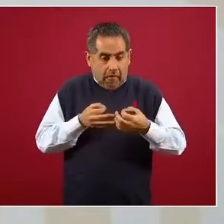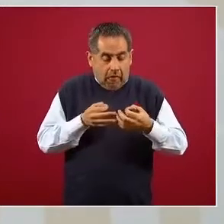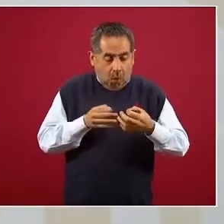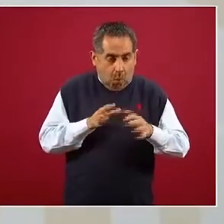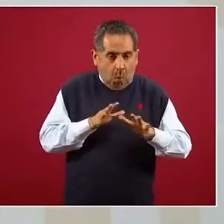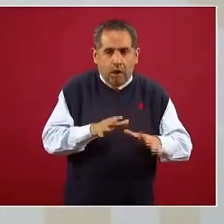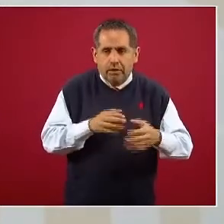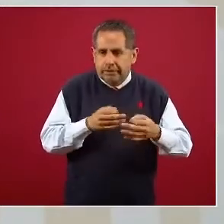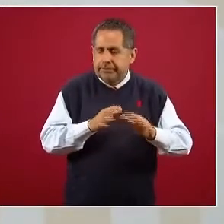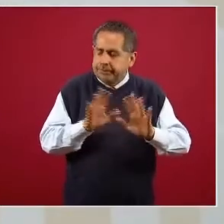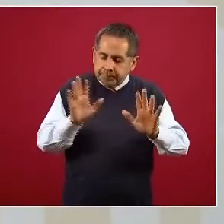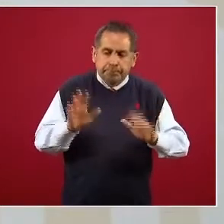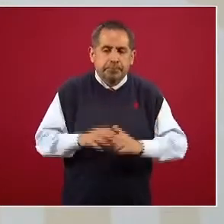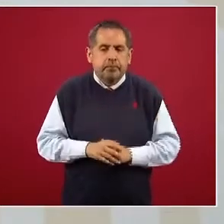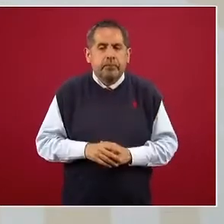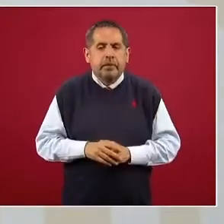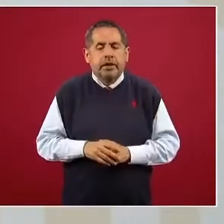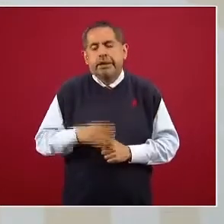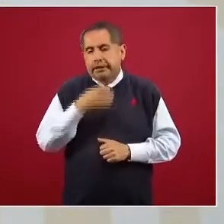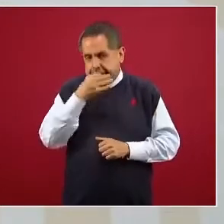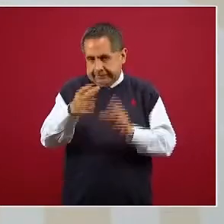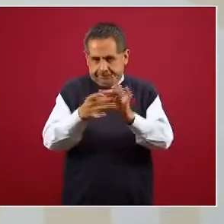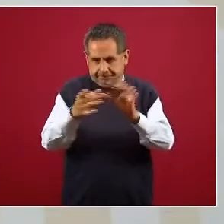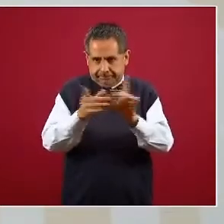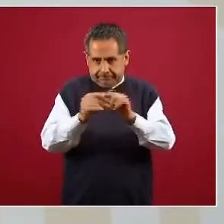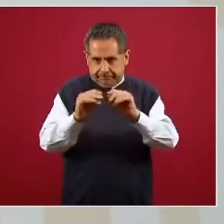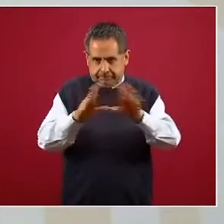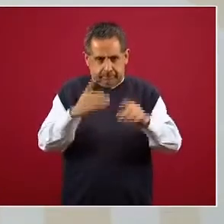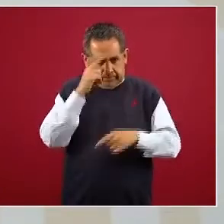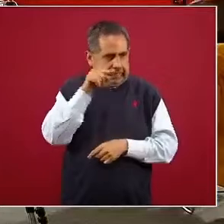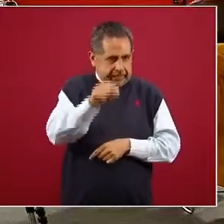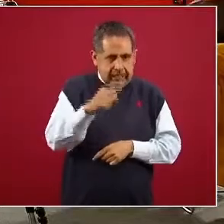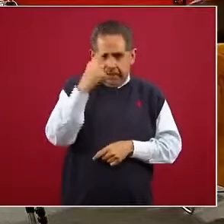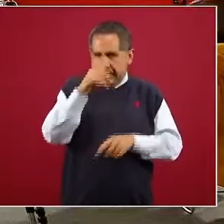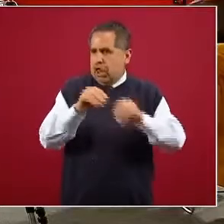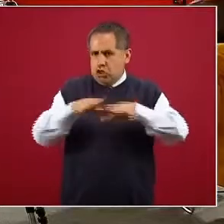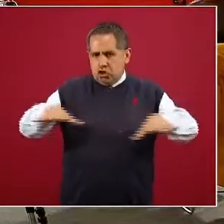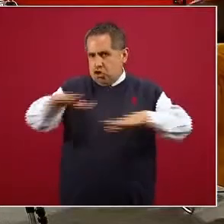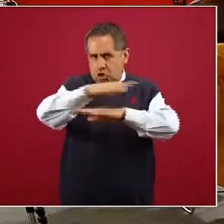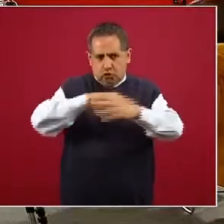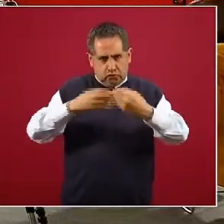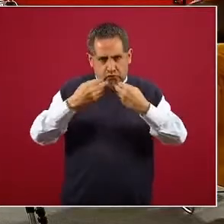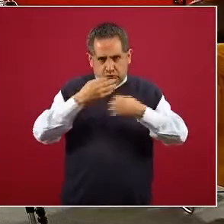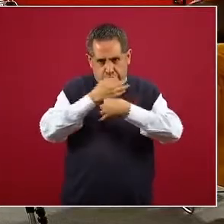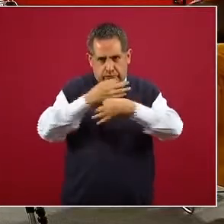llamativa, vamos a llamarle. Le comento, y no solo a usted, le comento a la sociedad,